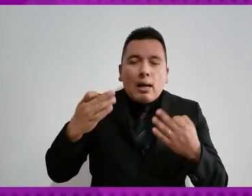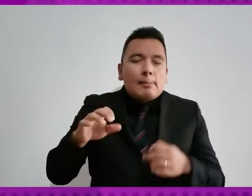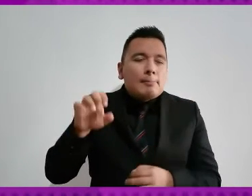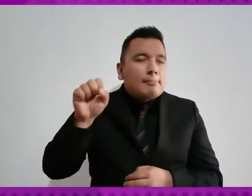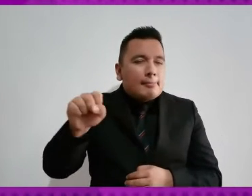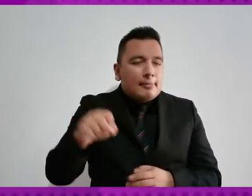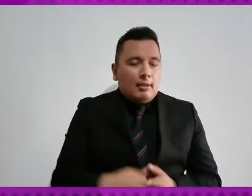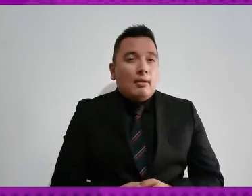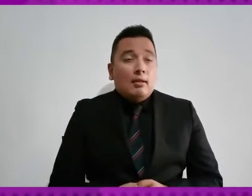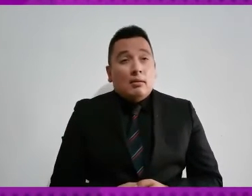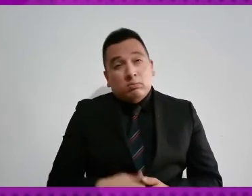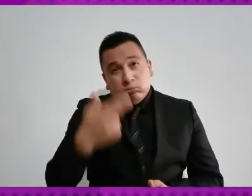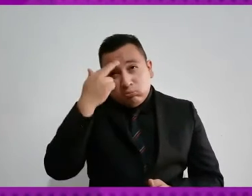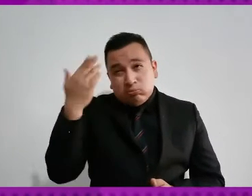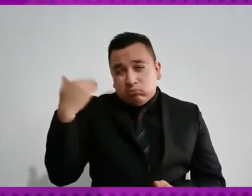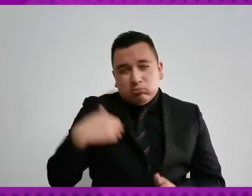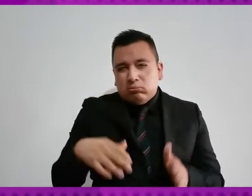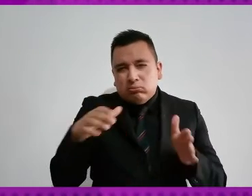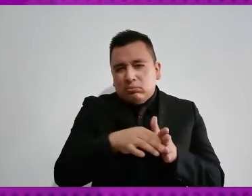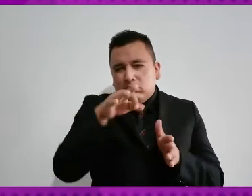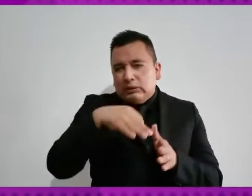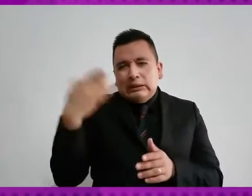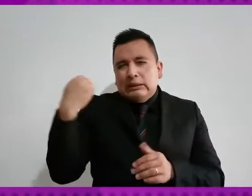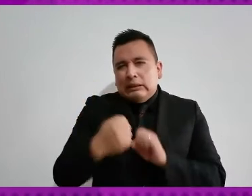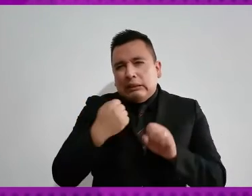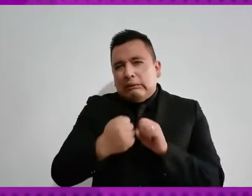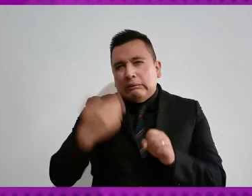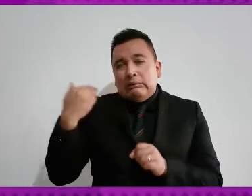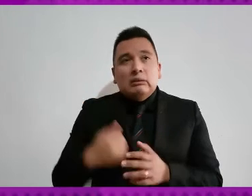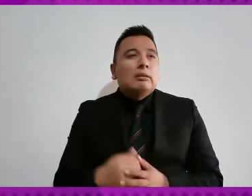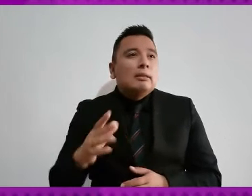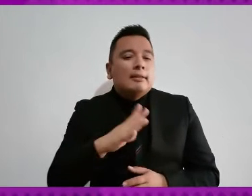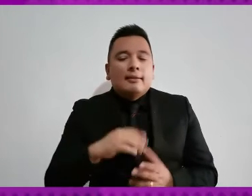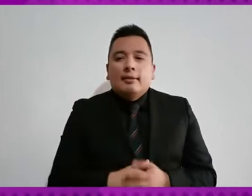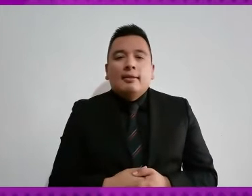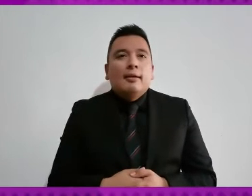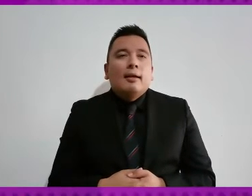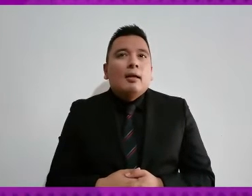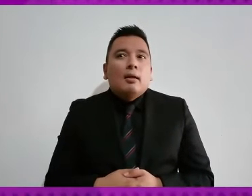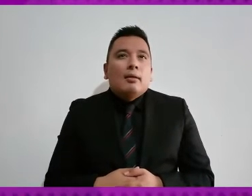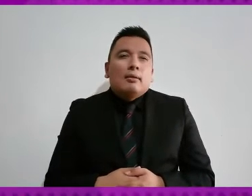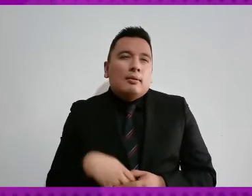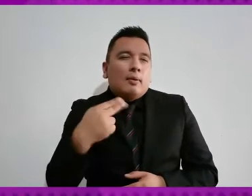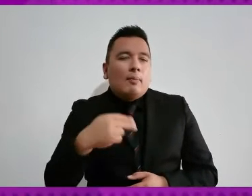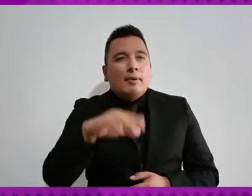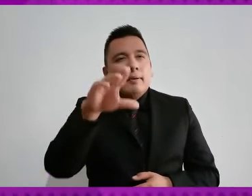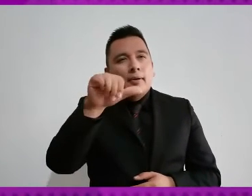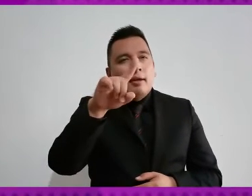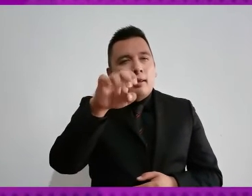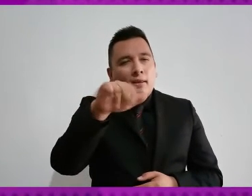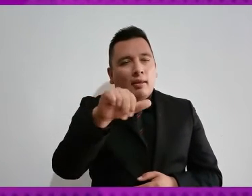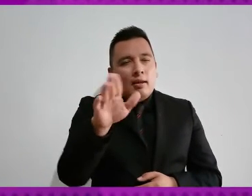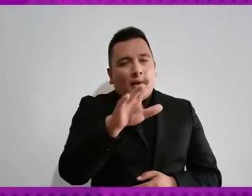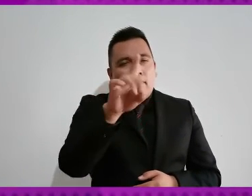Recordemos que en procesos electorales anteriores se hablaba de la llamada cadena de confianza, que en su momento las